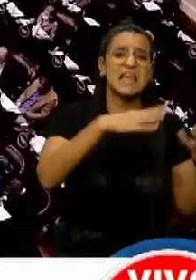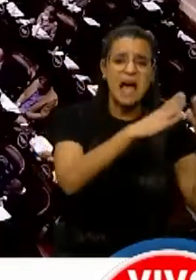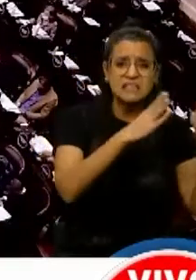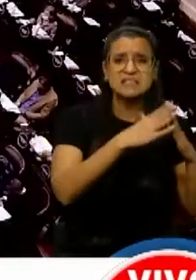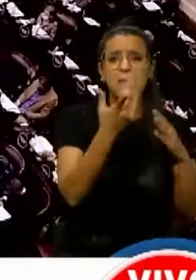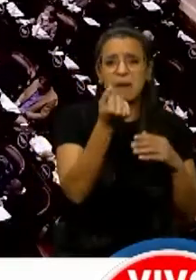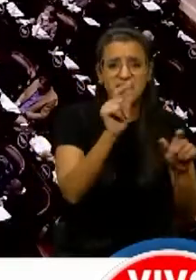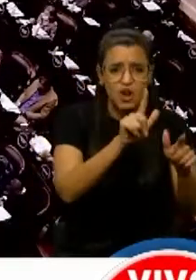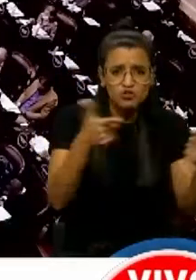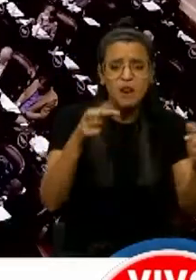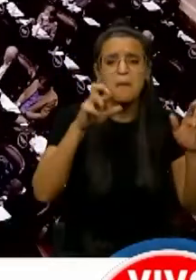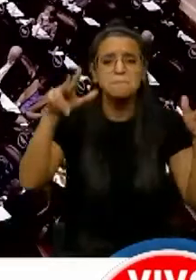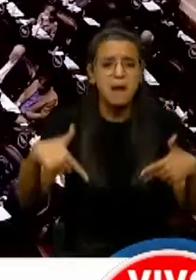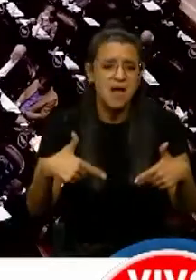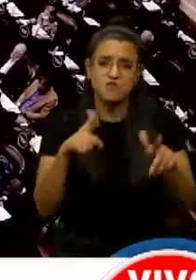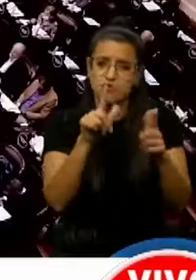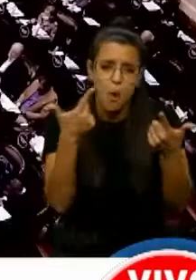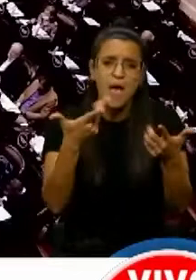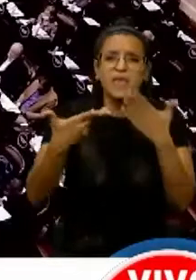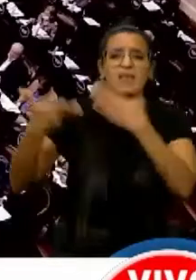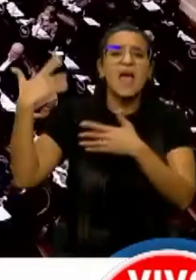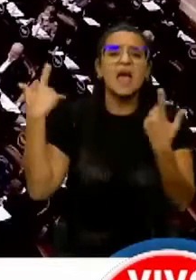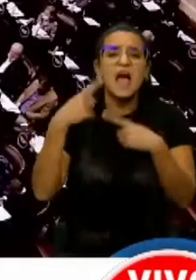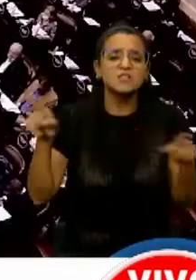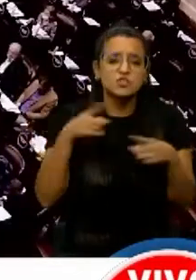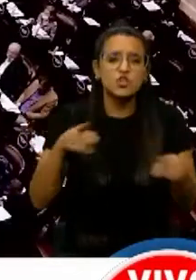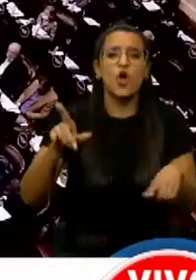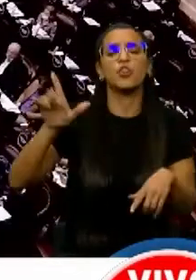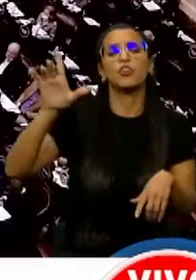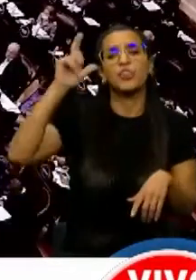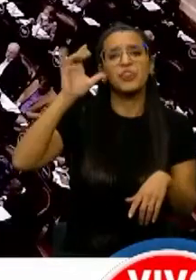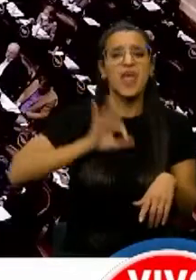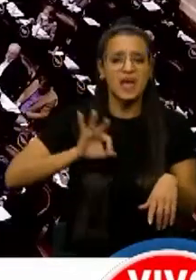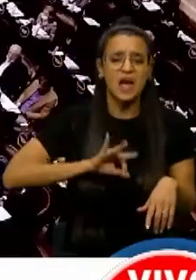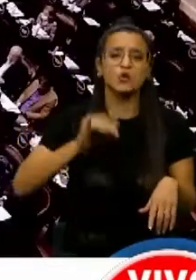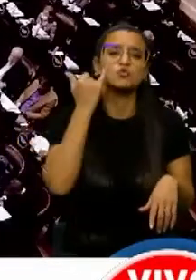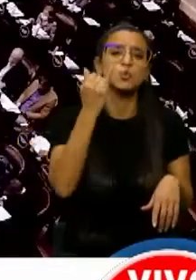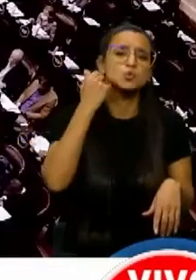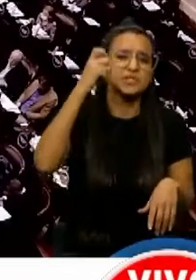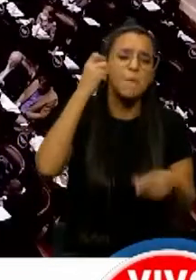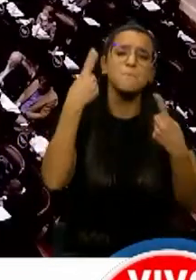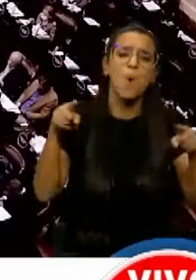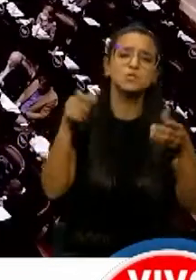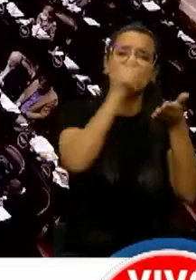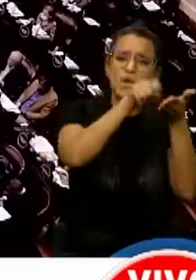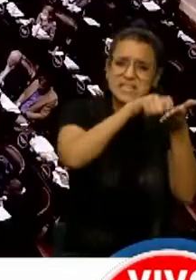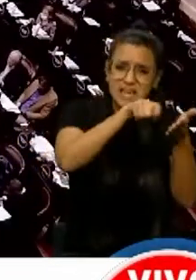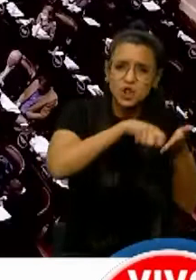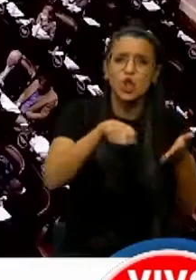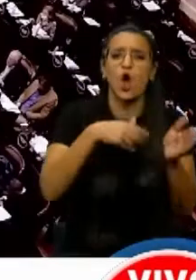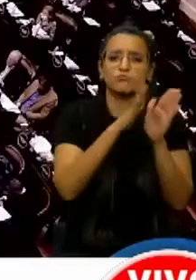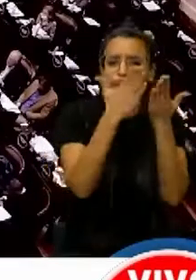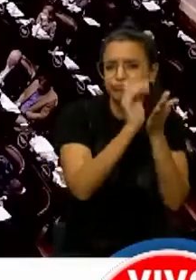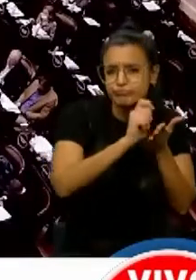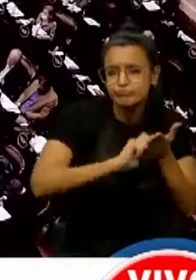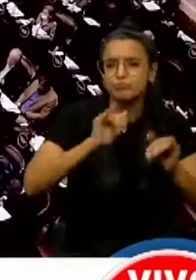pan. Cantaba en la década del 60, del 70, Jorge Schuschnigg, músico, escritor,